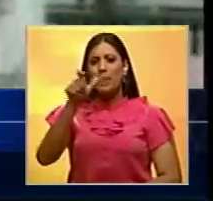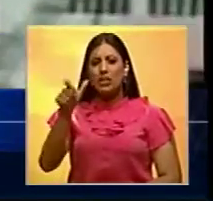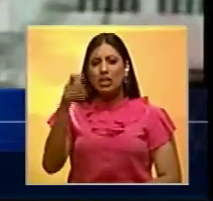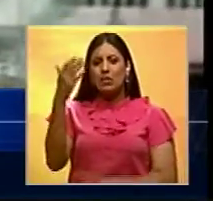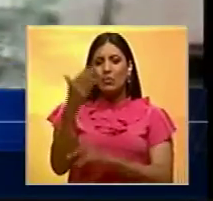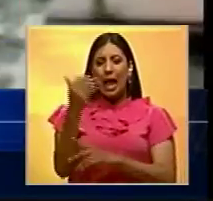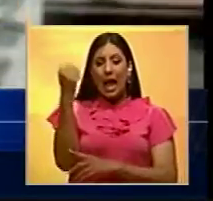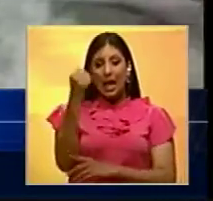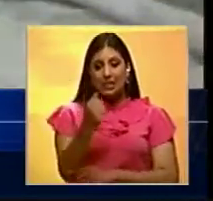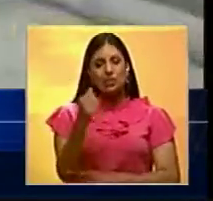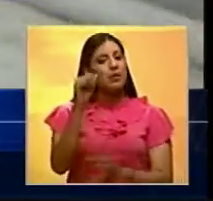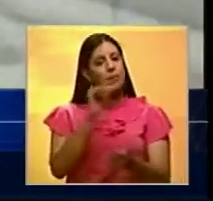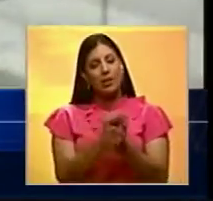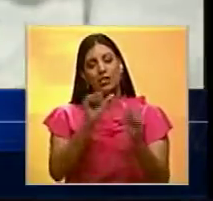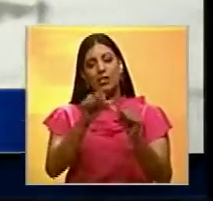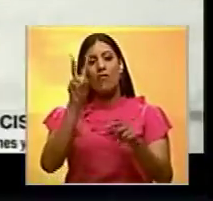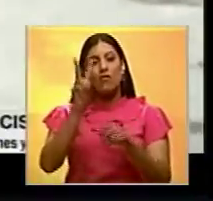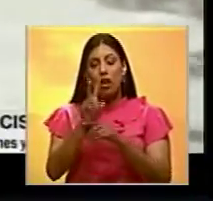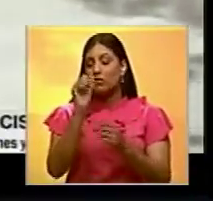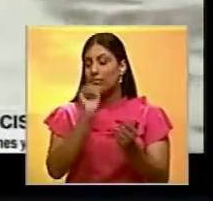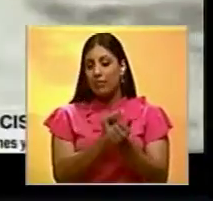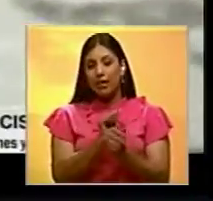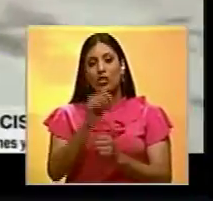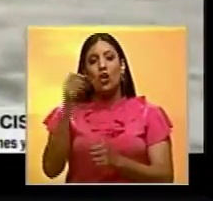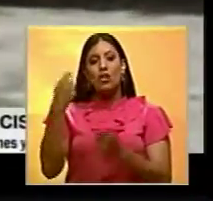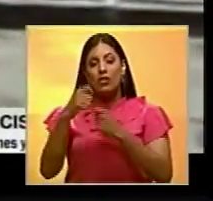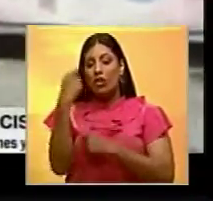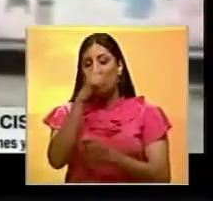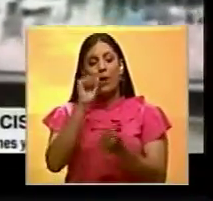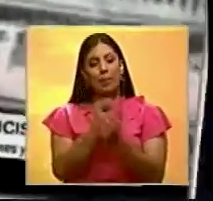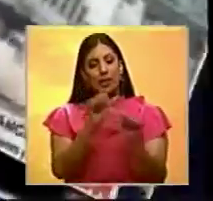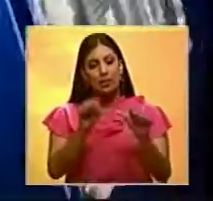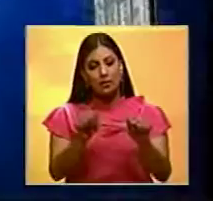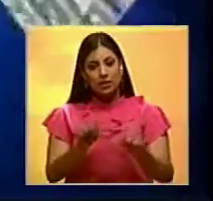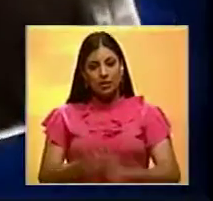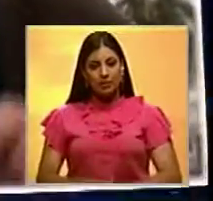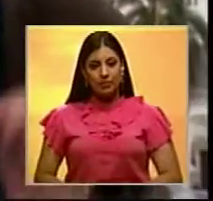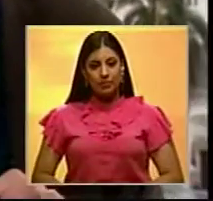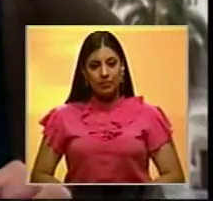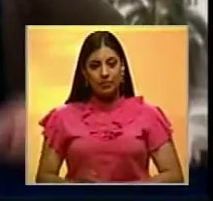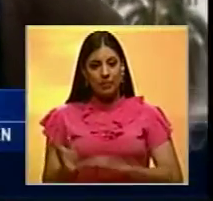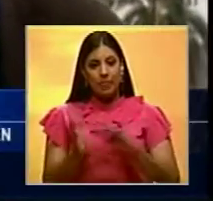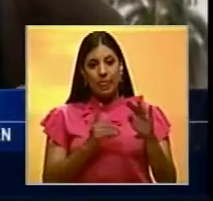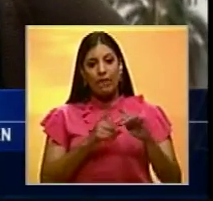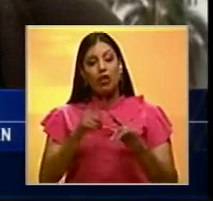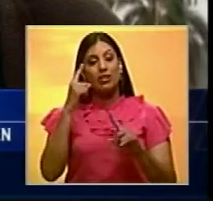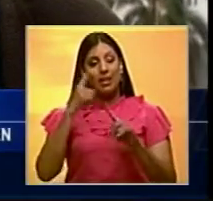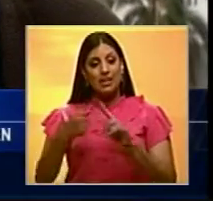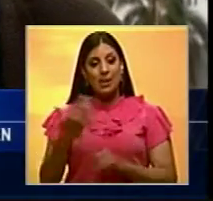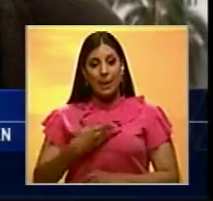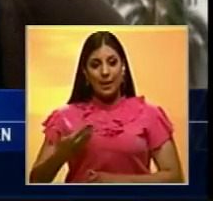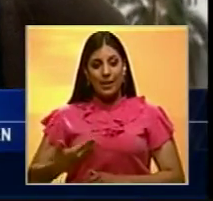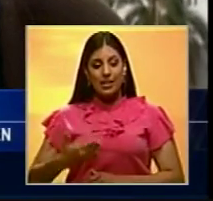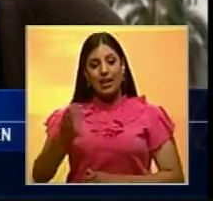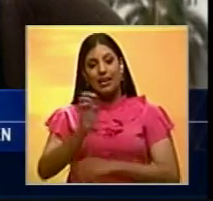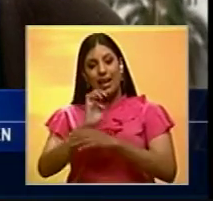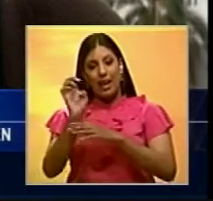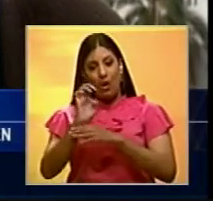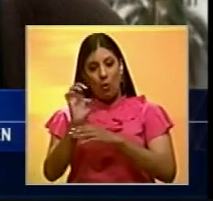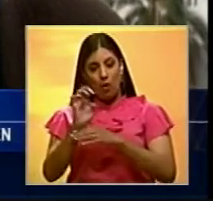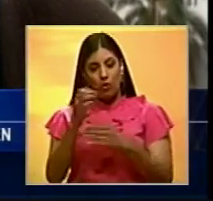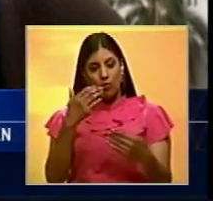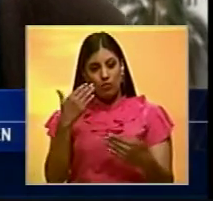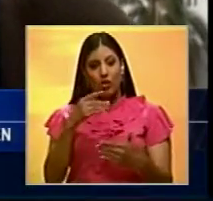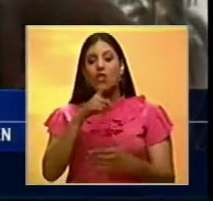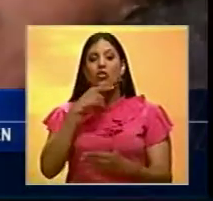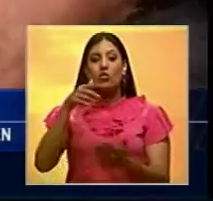condenados por delitos de asesinato, violación y tráfico de drogas. El expresidente de Ecuador, Sixto Durán